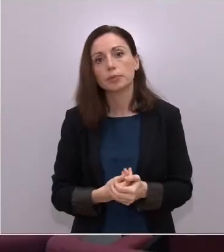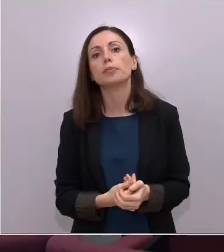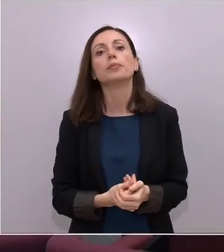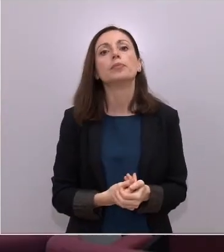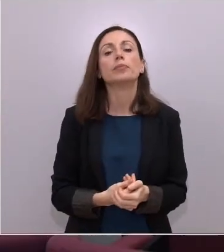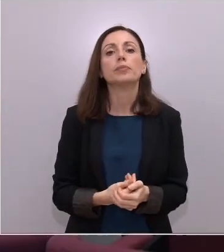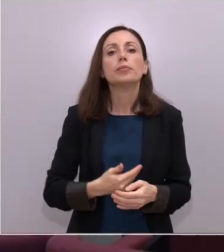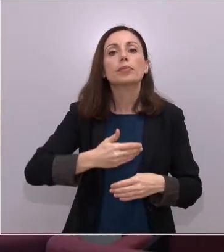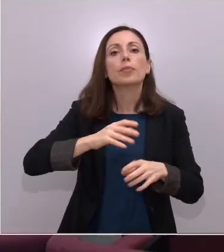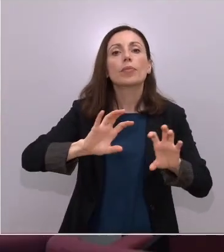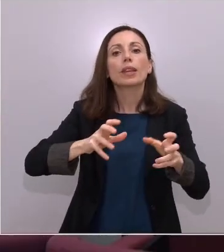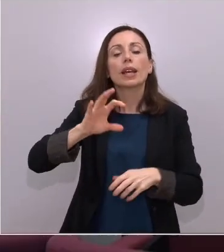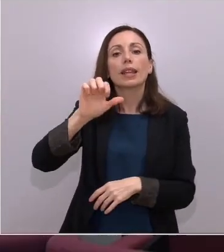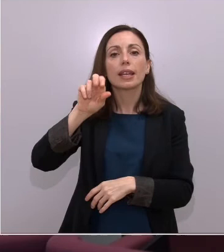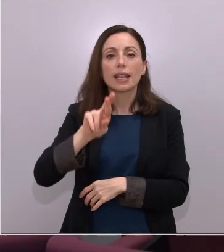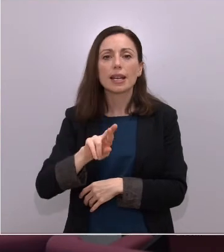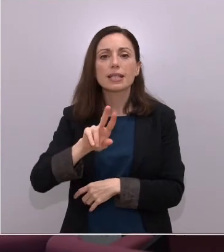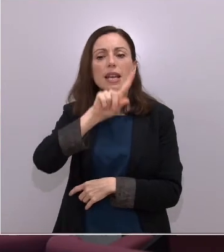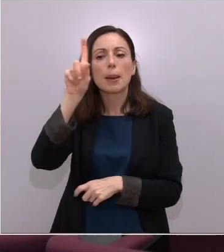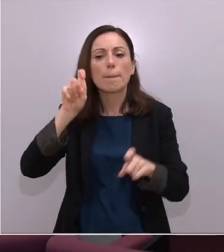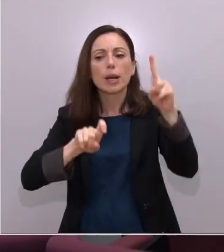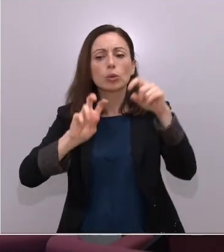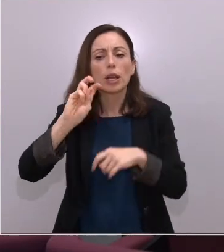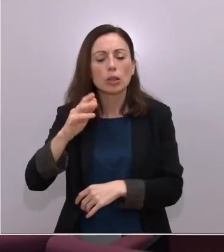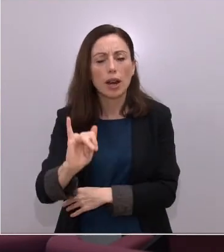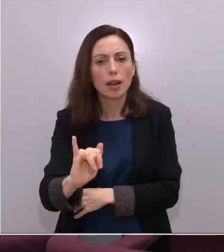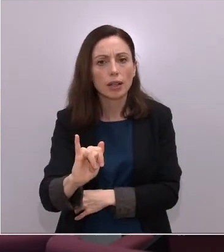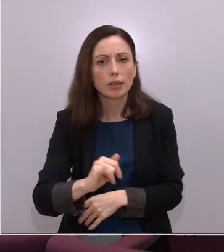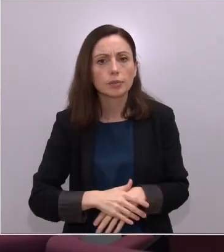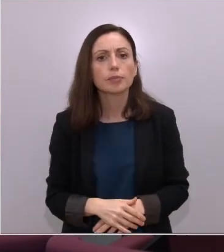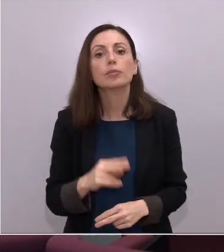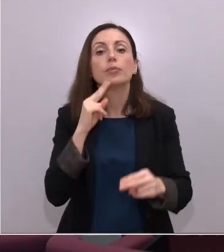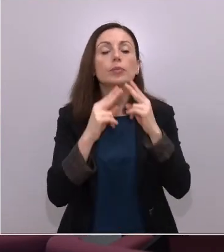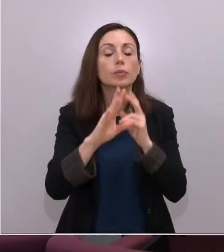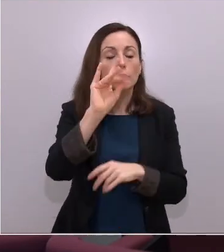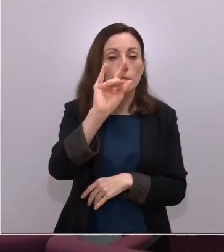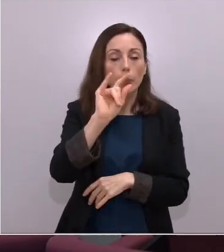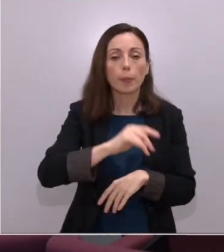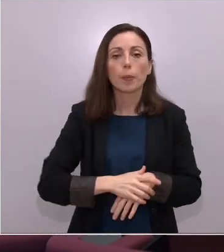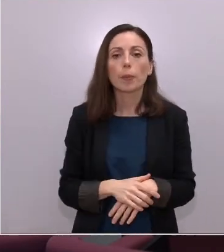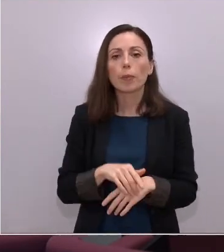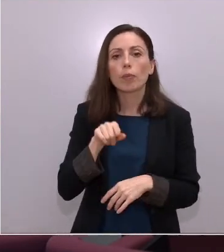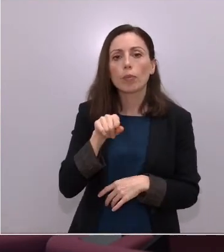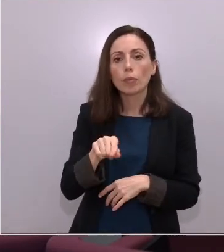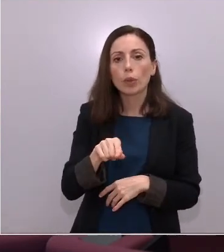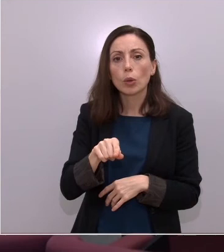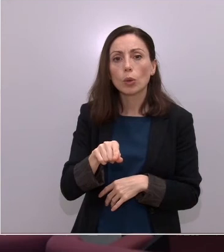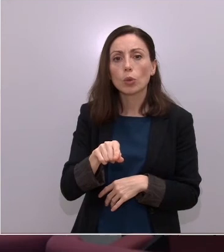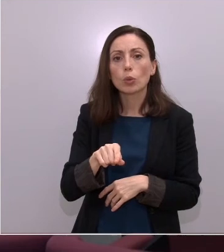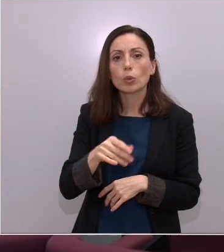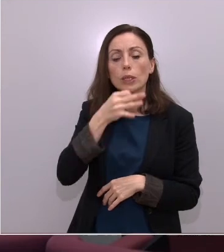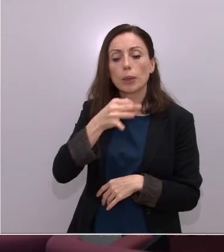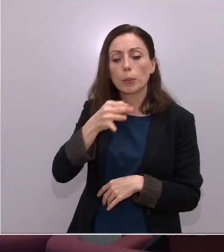Javier Ruiz, de la cadena SER, ¿tenía alguna otra pregunta? Sí, presidente. Ha empezado usted su intervención